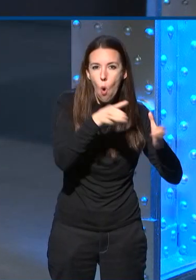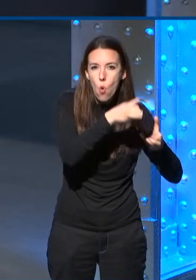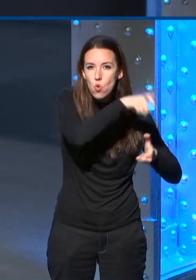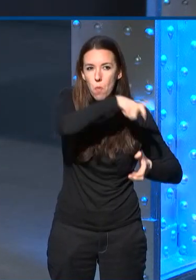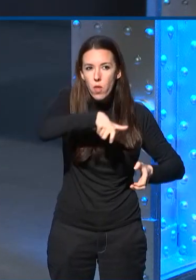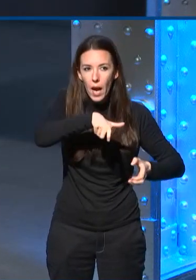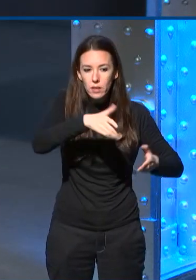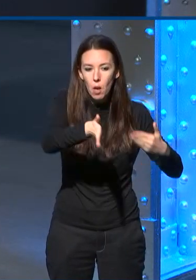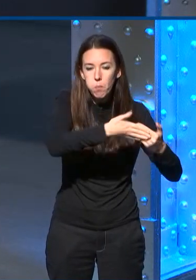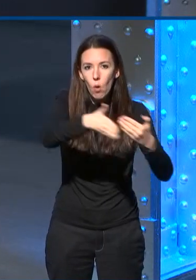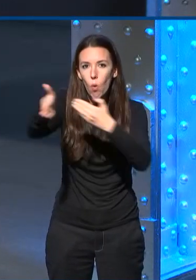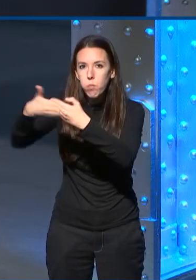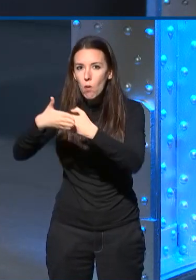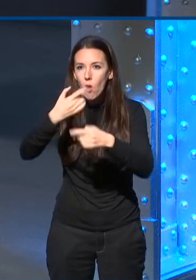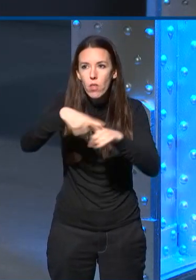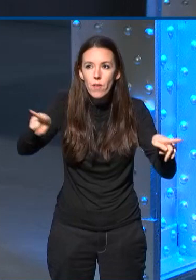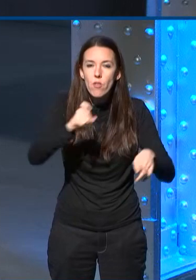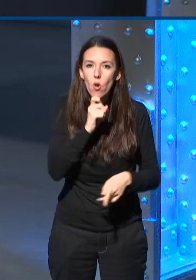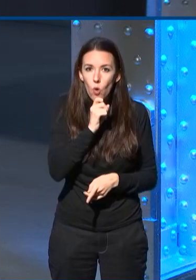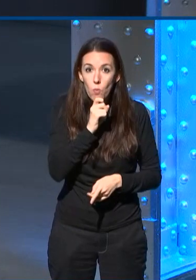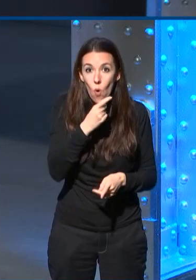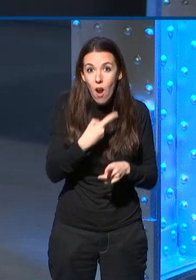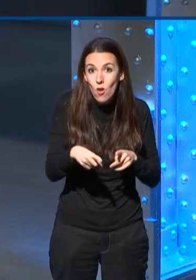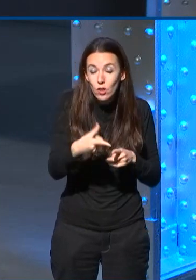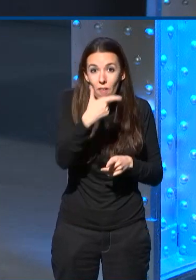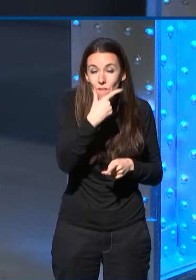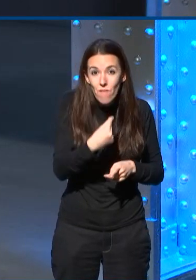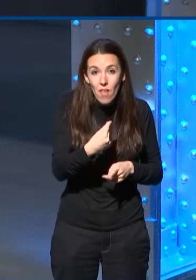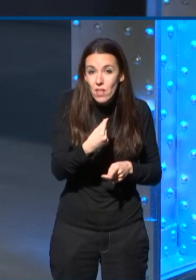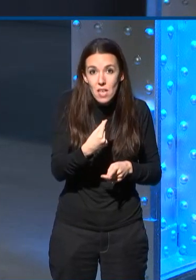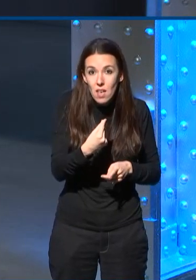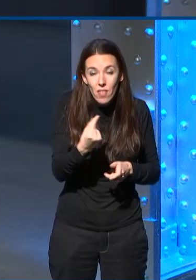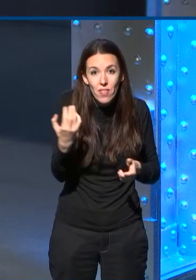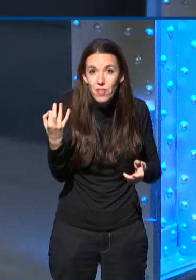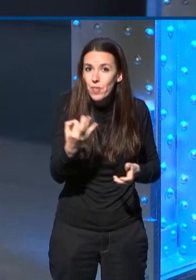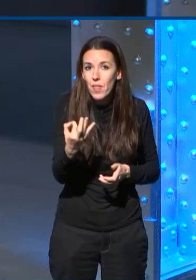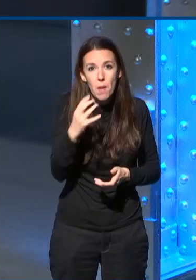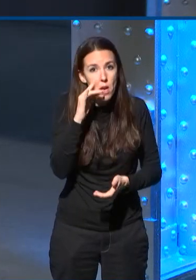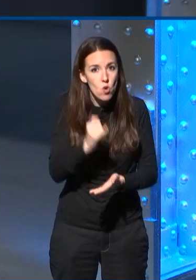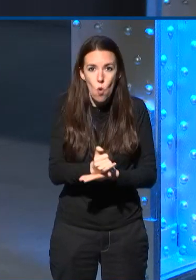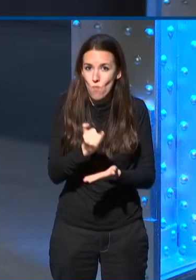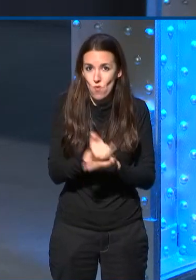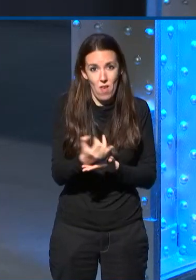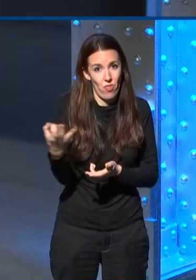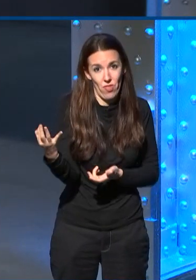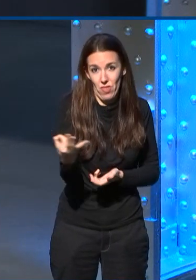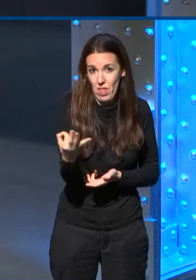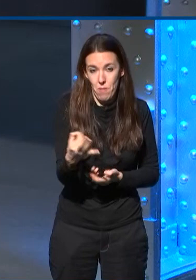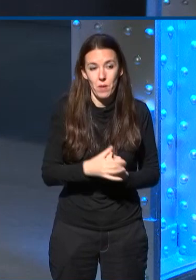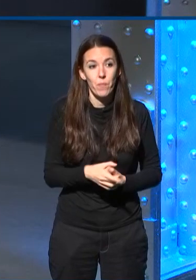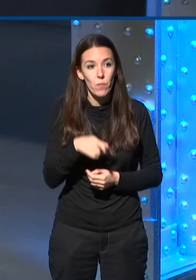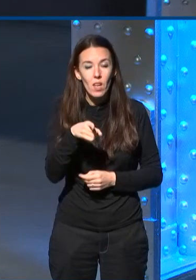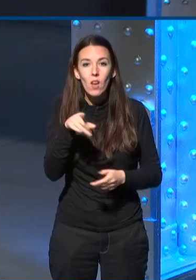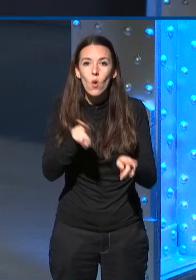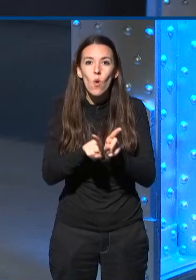estas estaciones. O sea, hasta cosas tan sencillas es importantísimo comprobarlo. Esto es